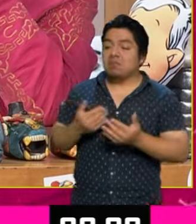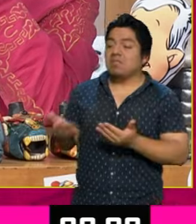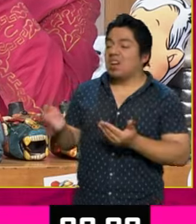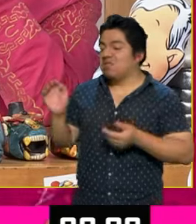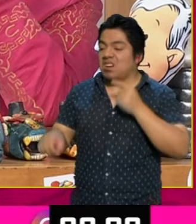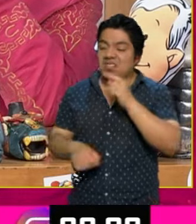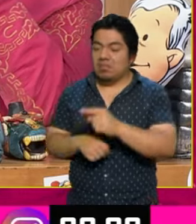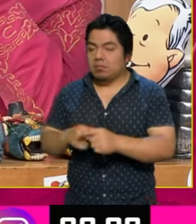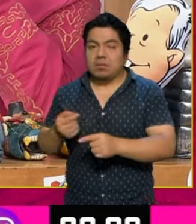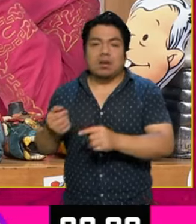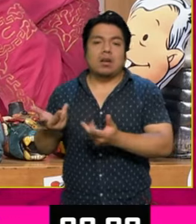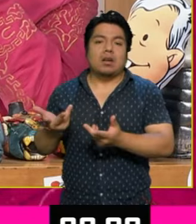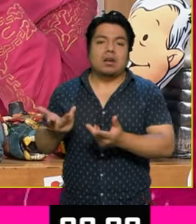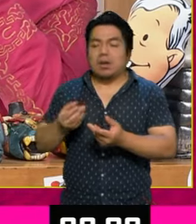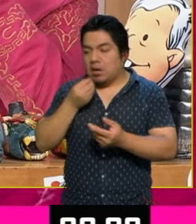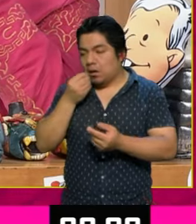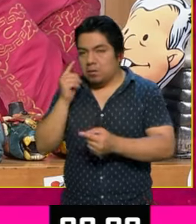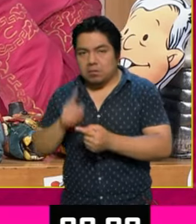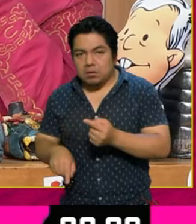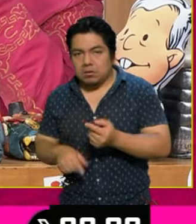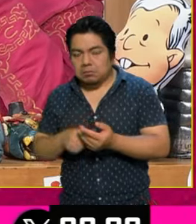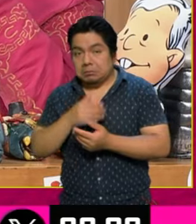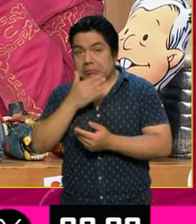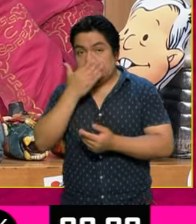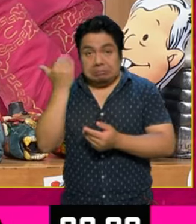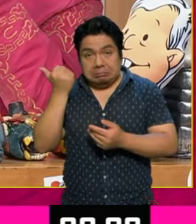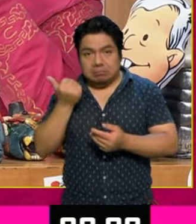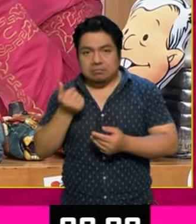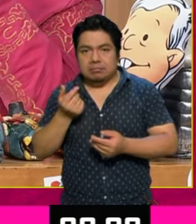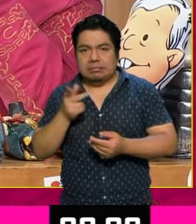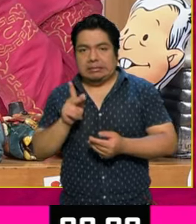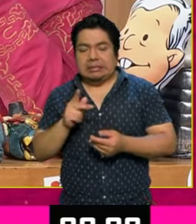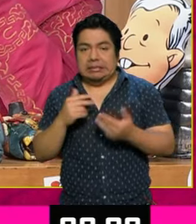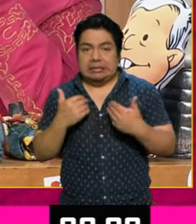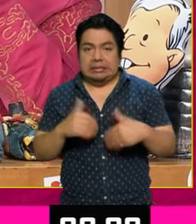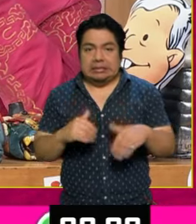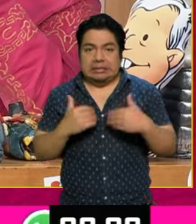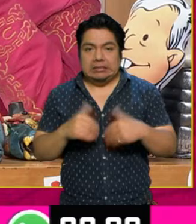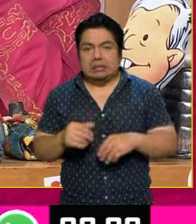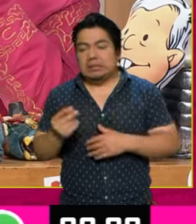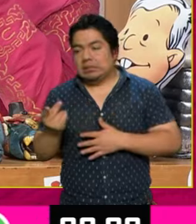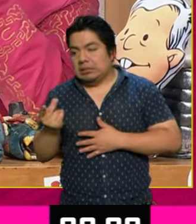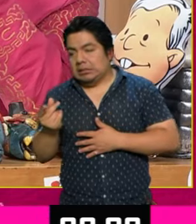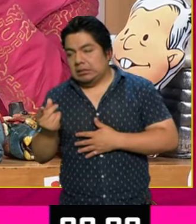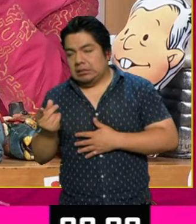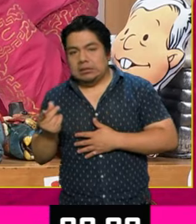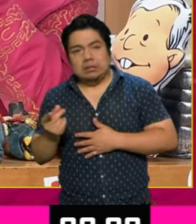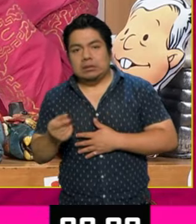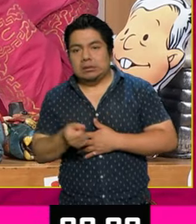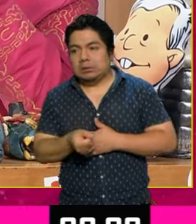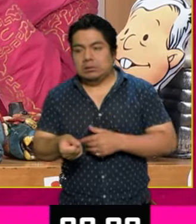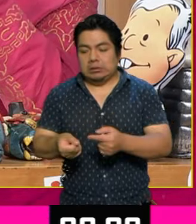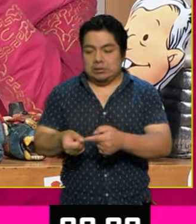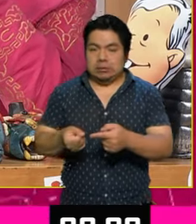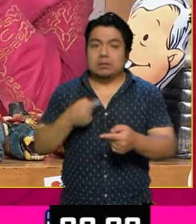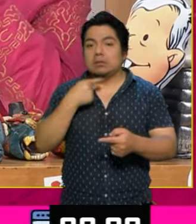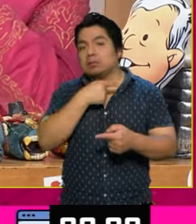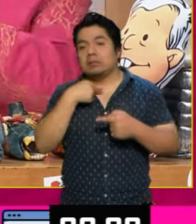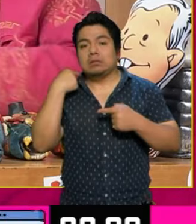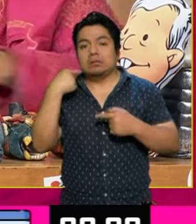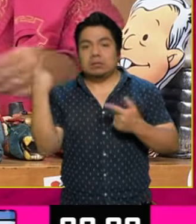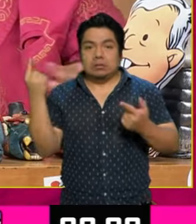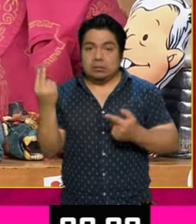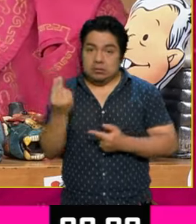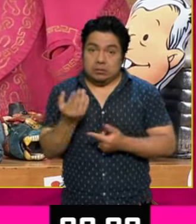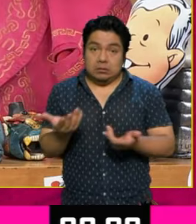la comida a los perritos. Sepa Dios. Pero la neta es que tampoco los perritos debían de andar sueltos sin collar, sí, no, sin no, nadie que